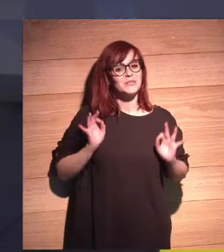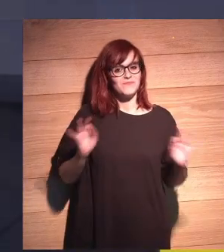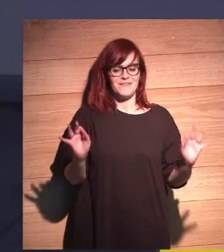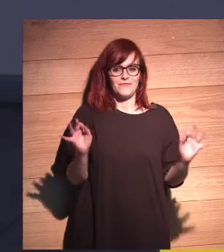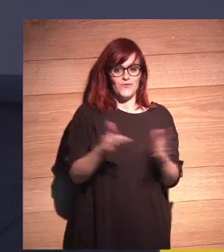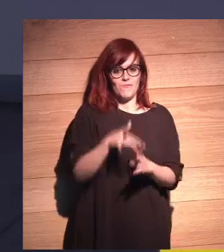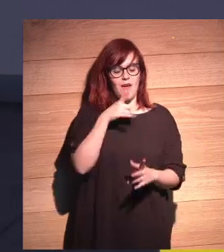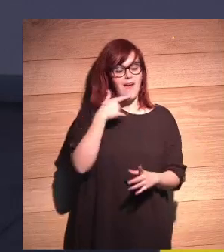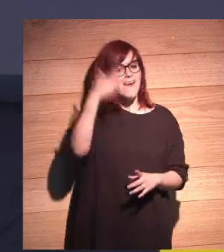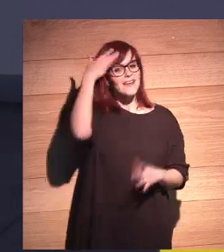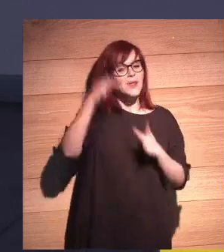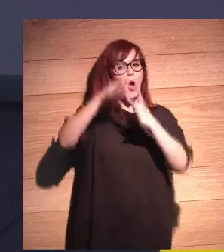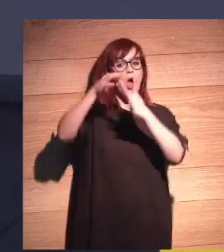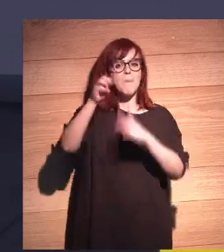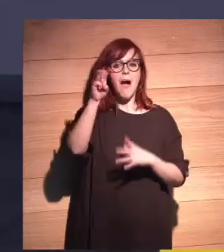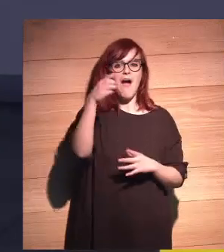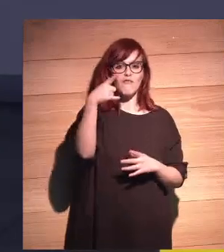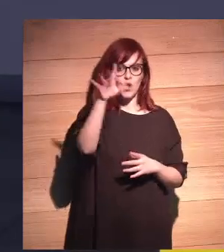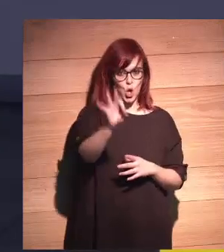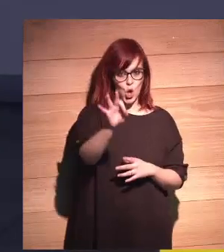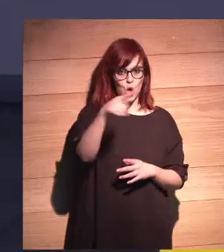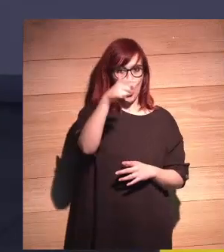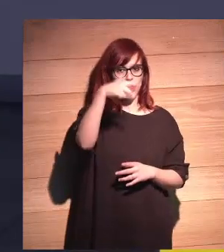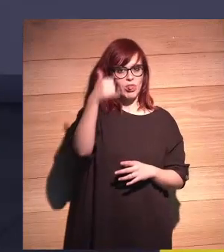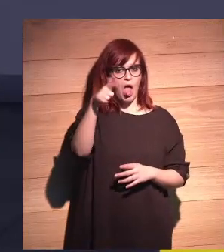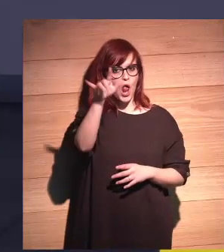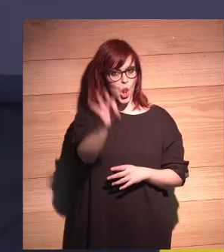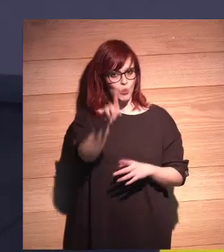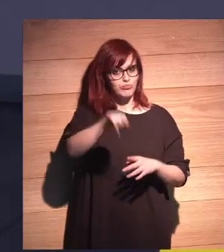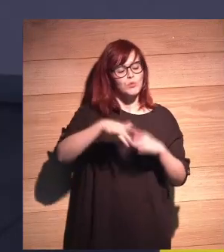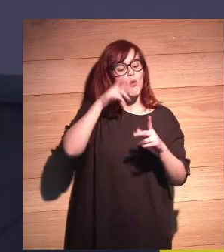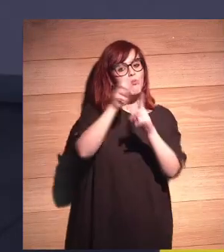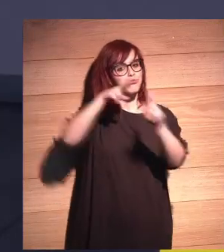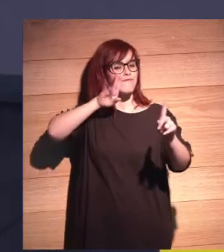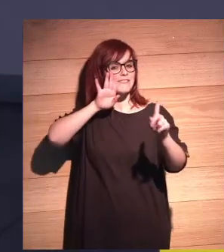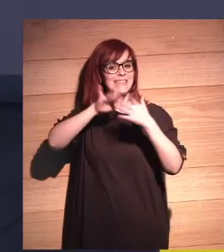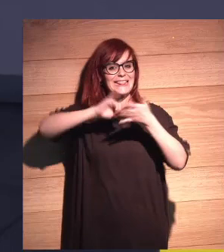todo encabeza Pablo Gonzalo, porque con su visión